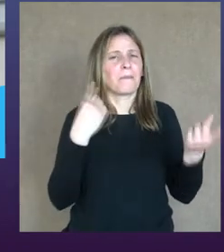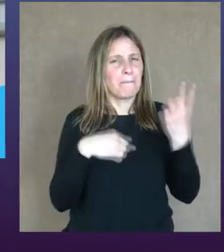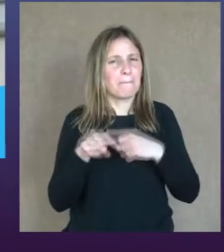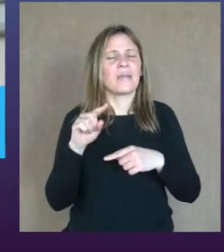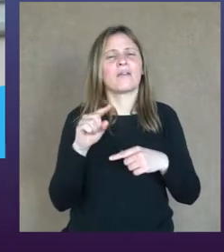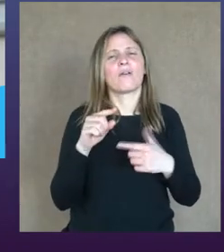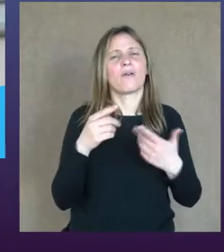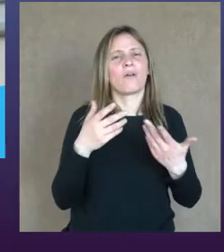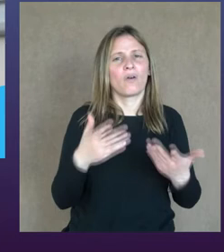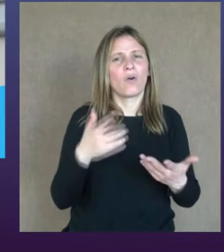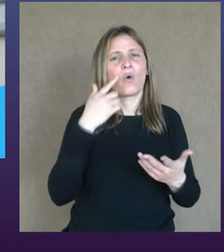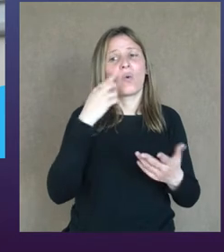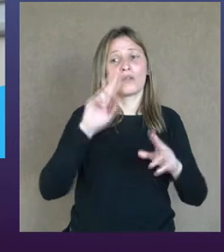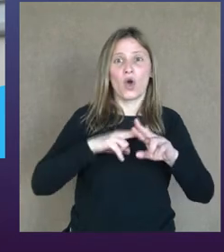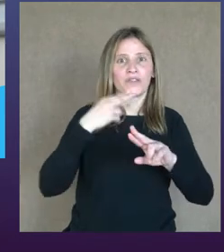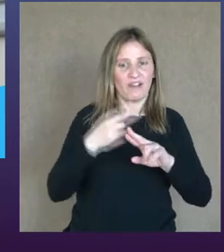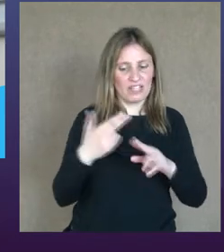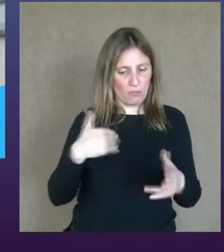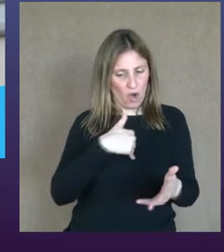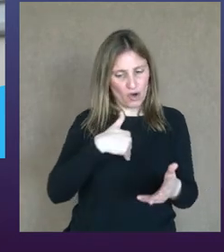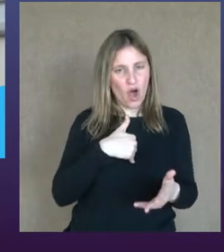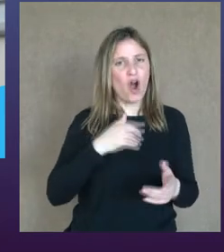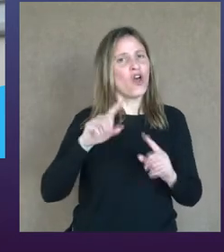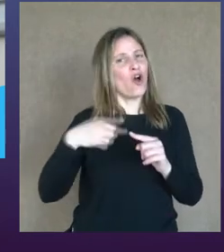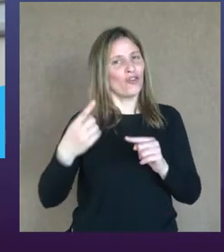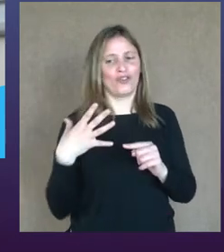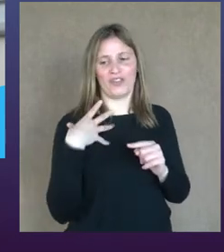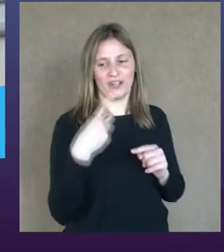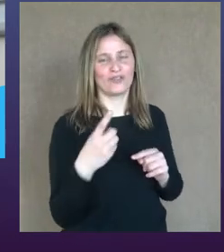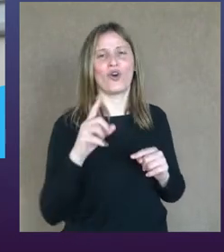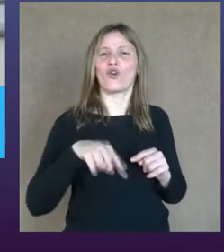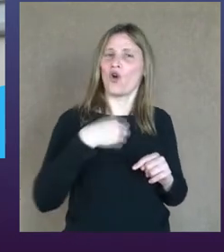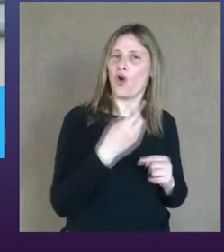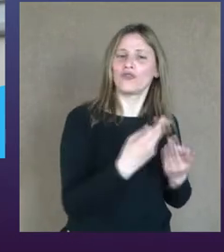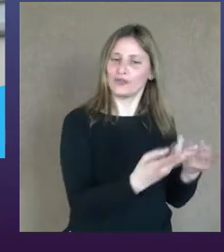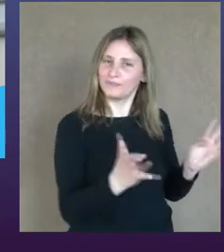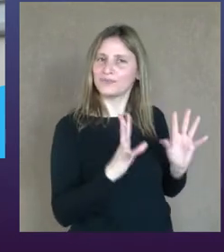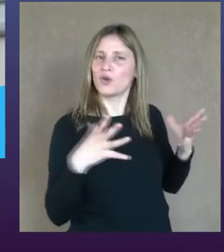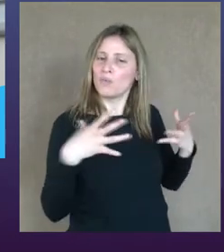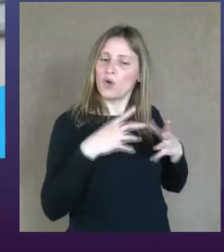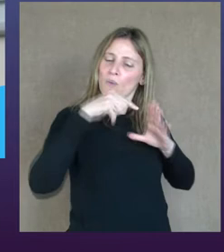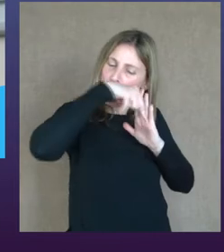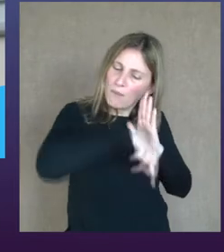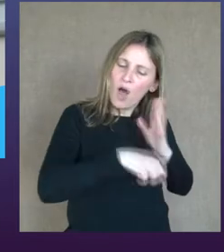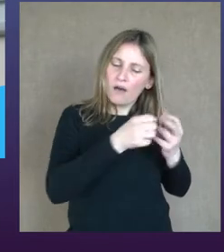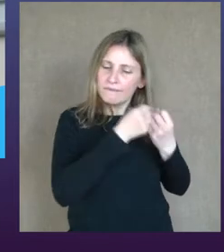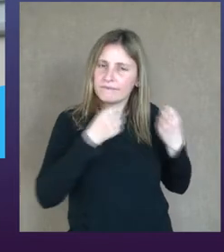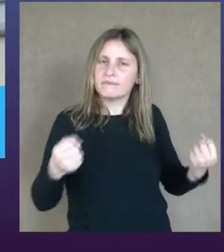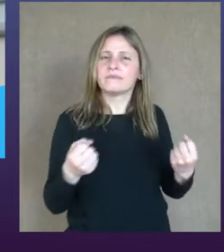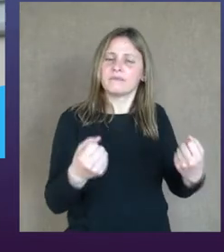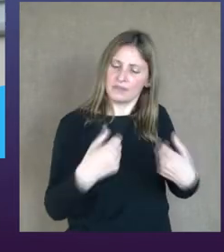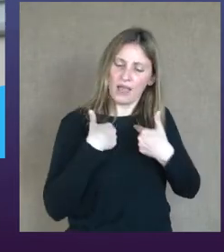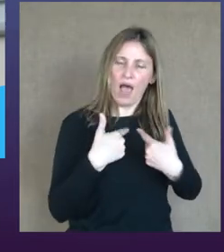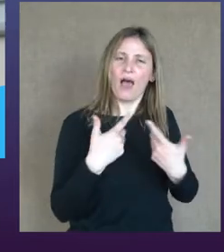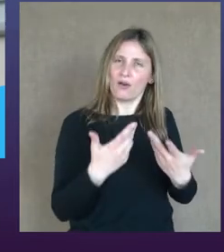vos revisitas un rol con otros directores, con otros elencos, hay como que una profundización